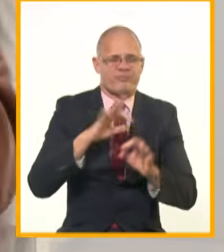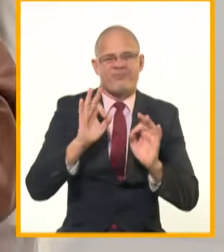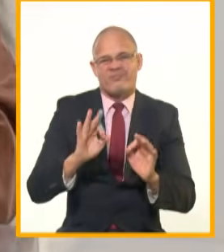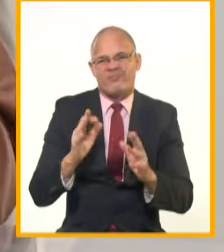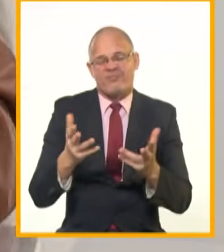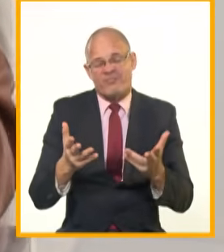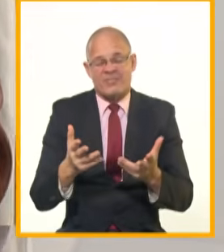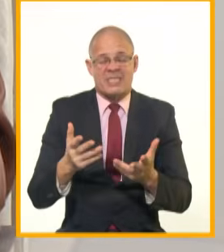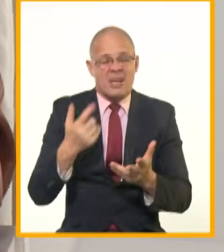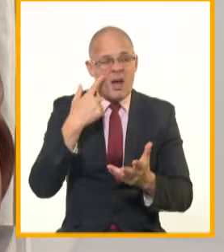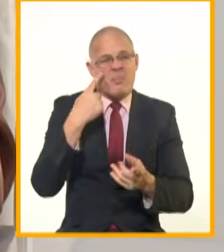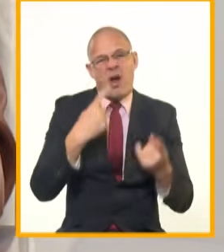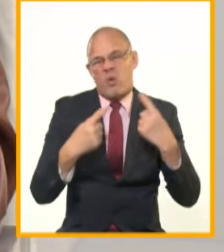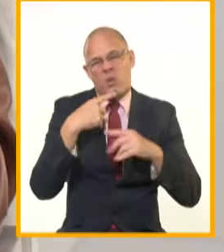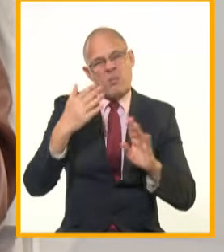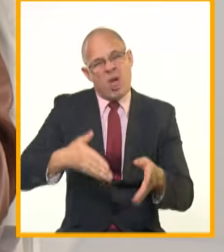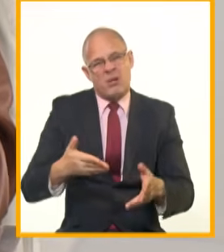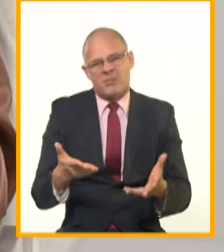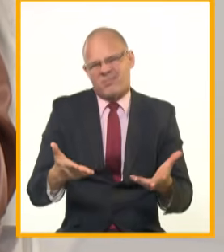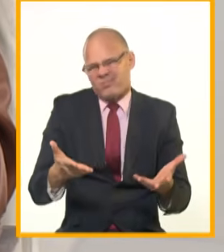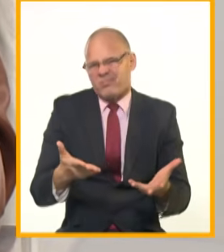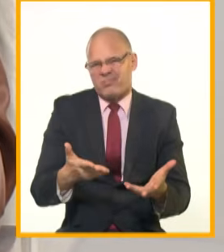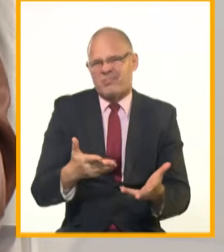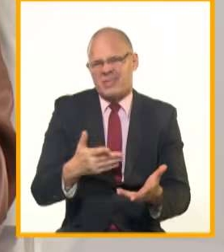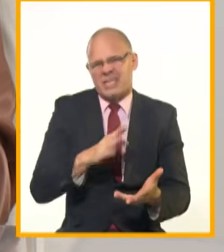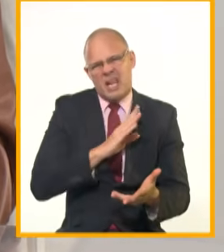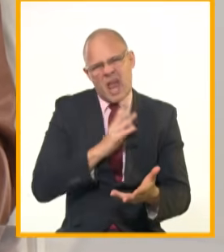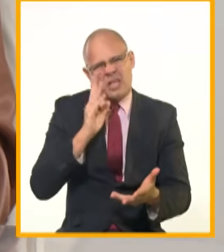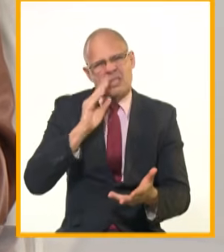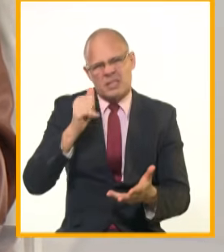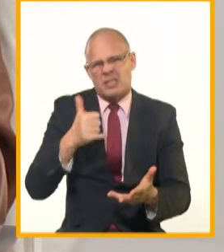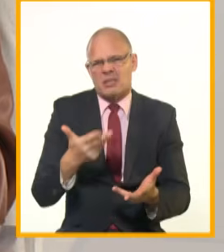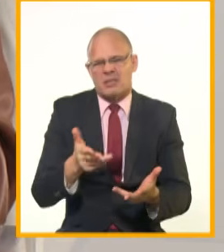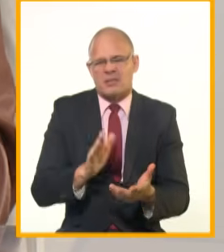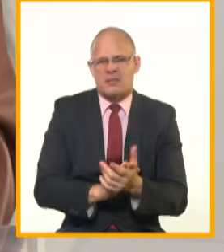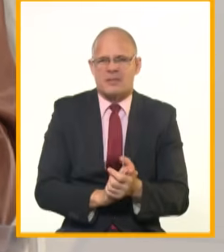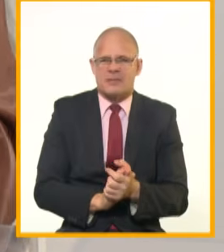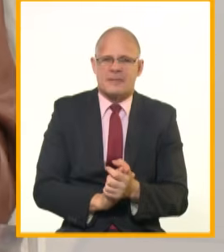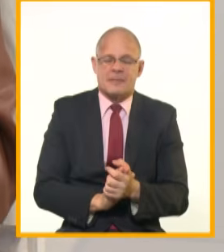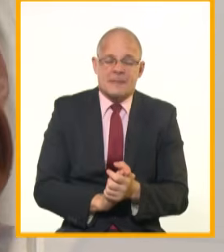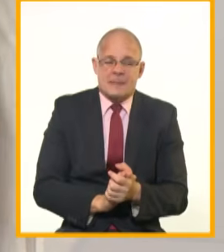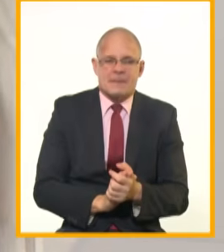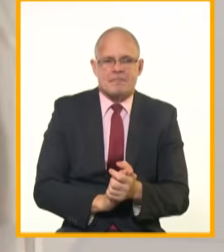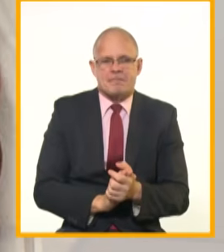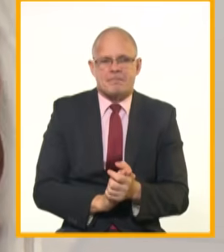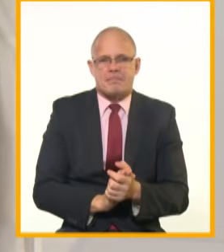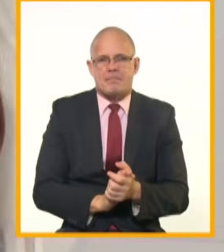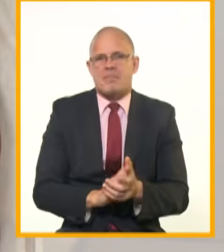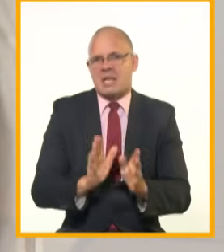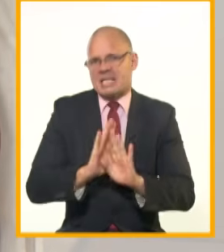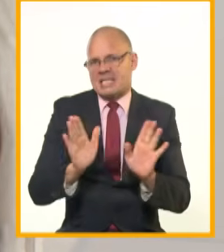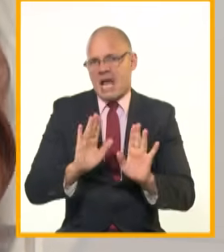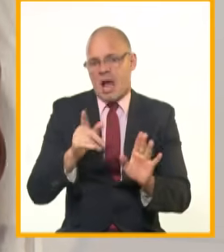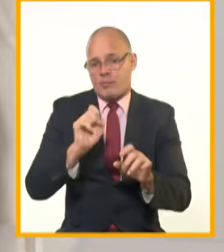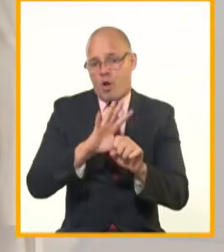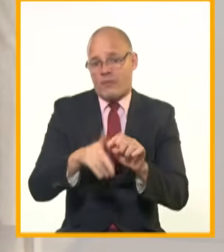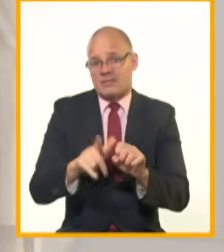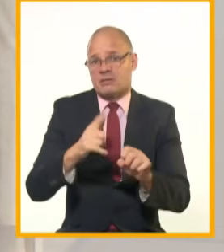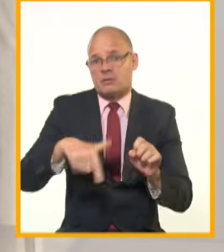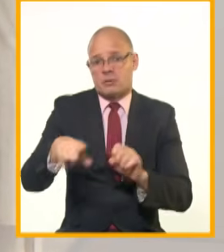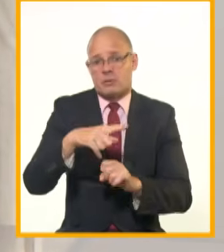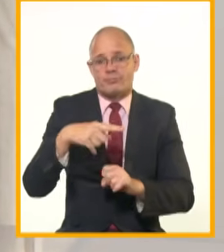vio terminar la recuperación de cada uno de esos hospitales, pero en la COVID nosotros